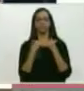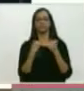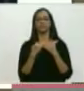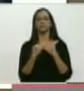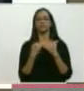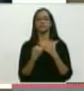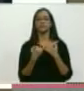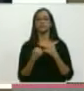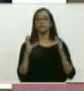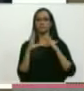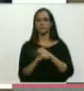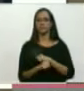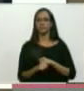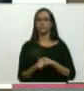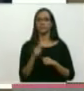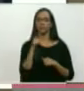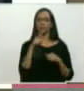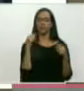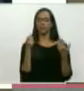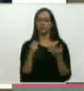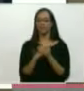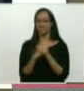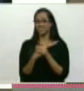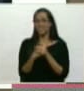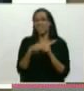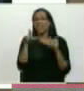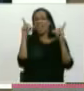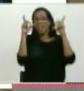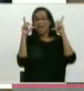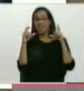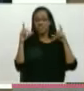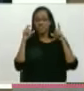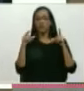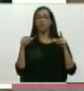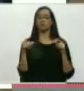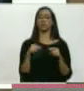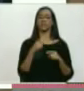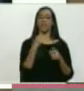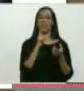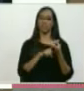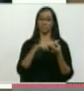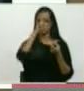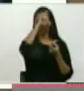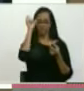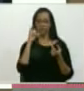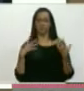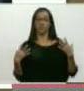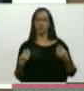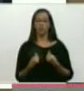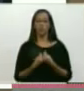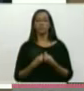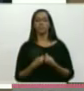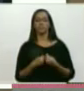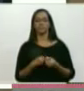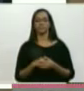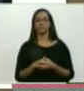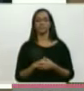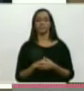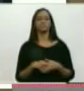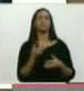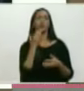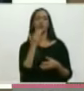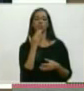fotografía de la noche, y es tu turno, Porky. Esta es la foto. Apareció Lilian Tintori con el señor Iván Duque.